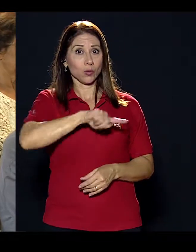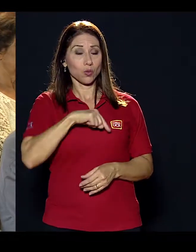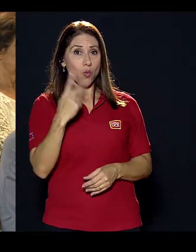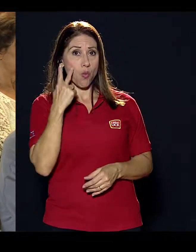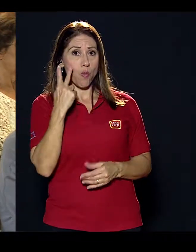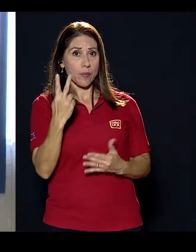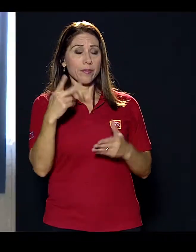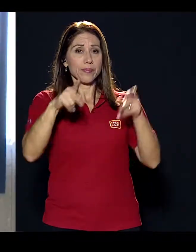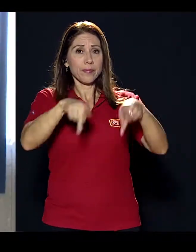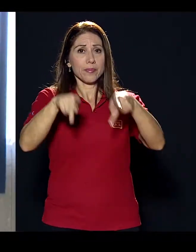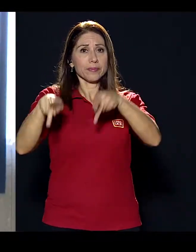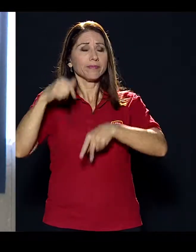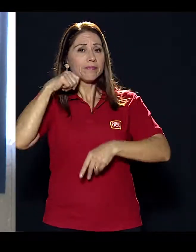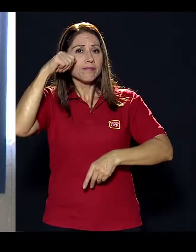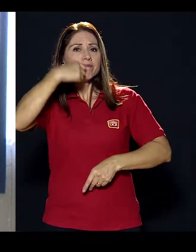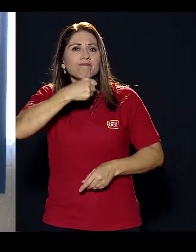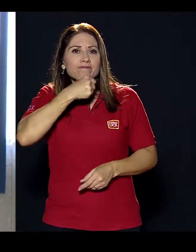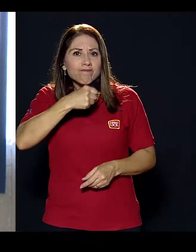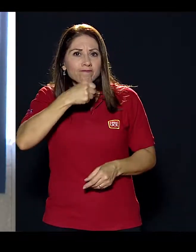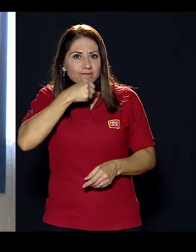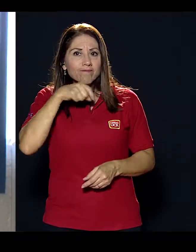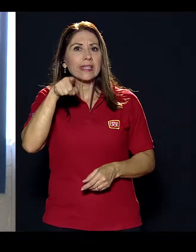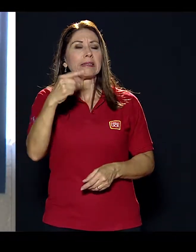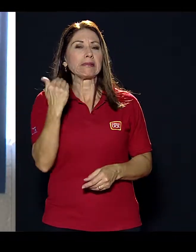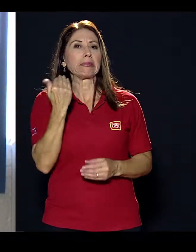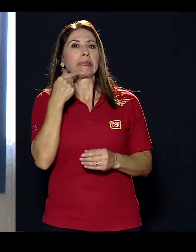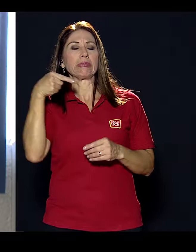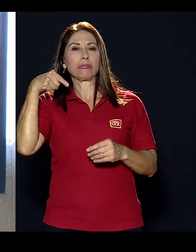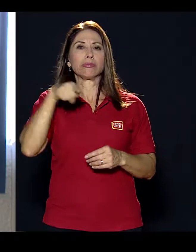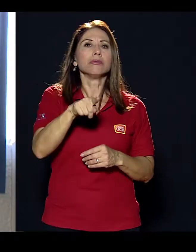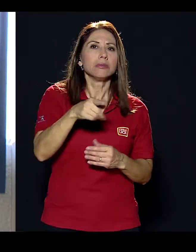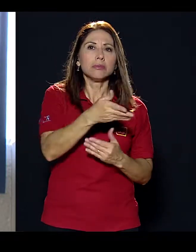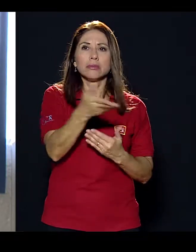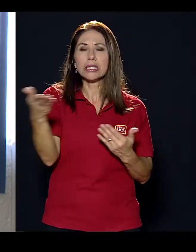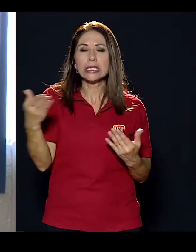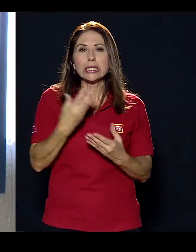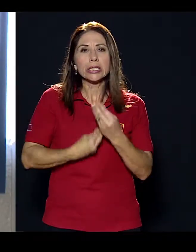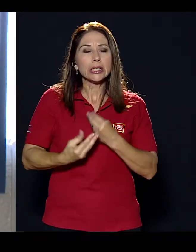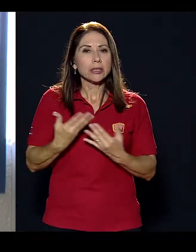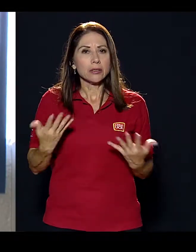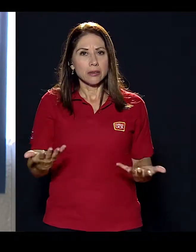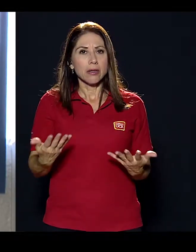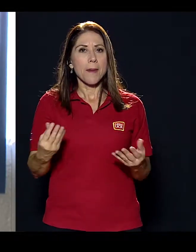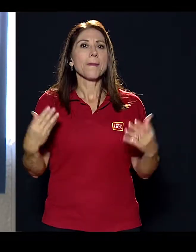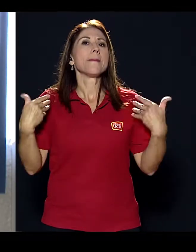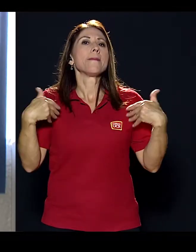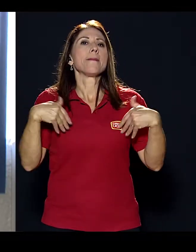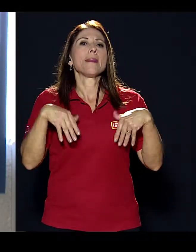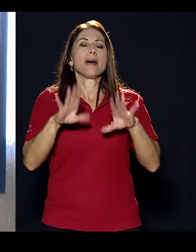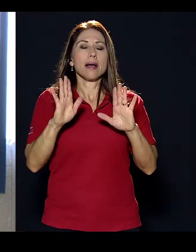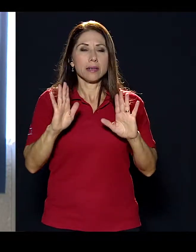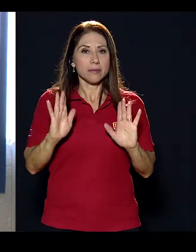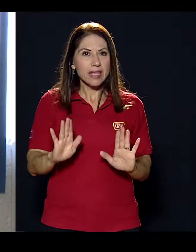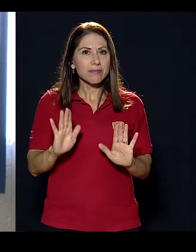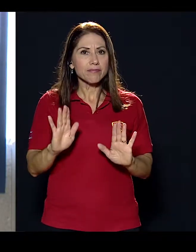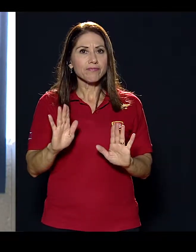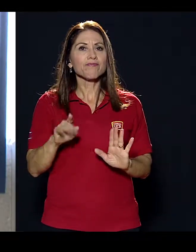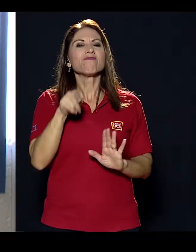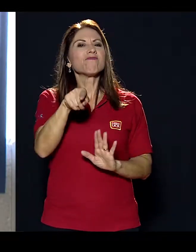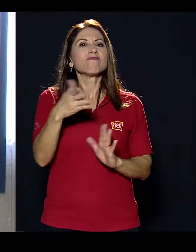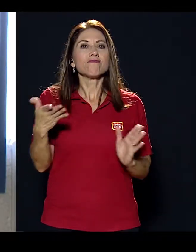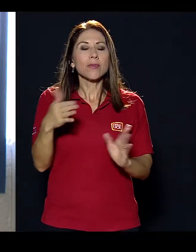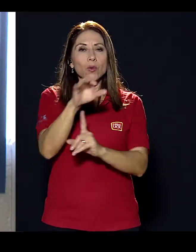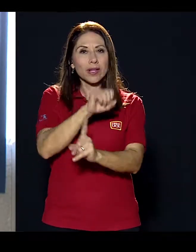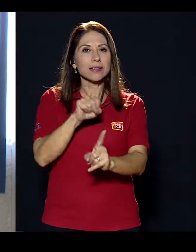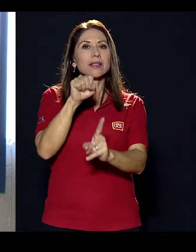Cuando hemos visto personas adultas mayores víctimas de violencia, que más bien lo que hay